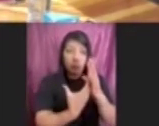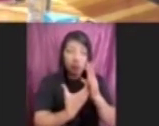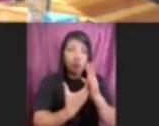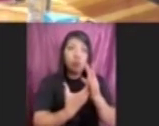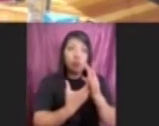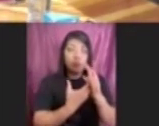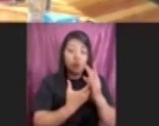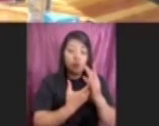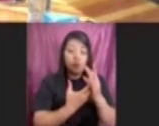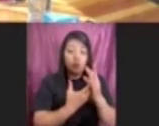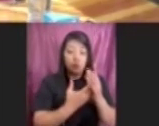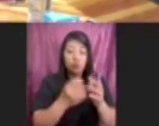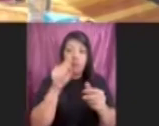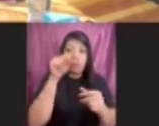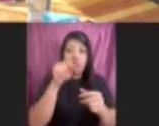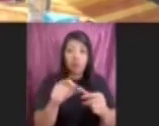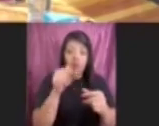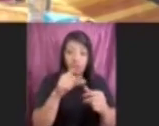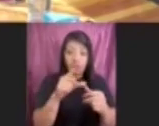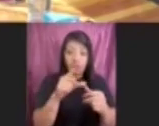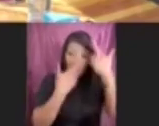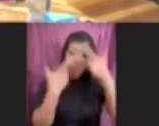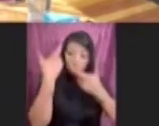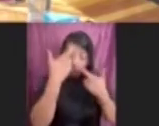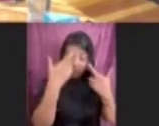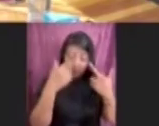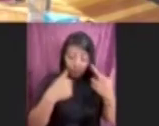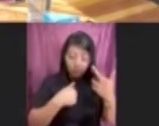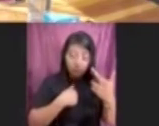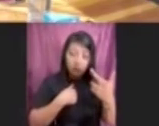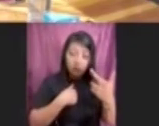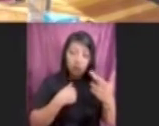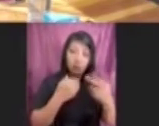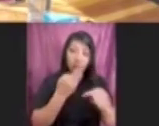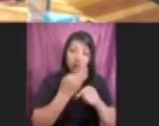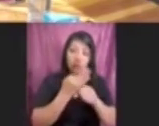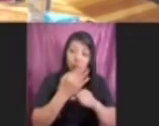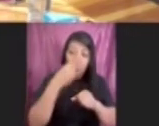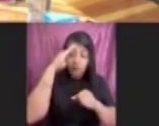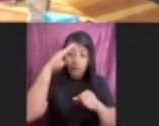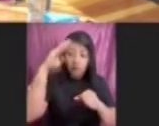Técnico, así como del ente auditor, en atención a que estamos considerando